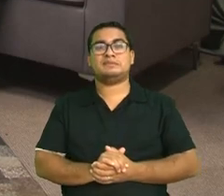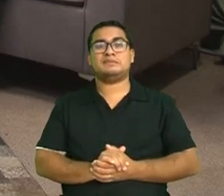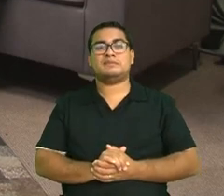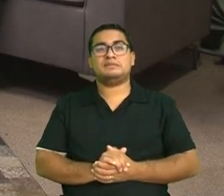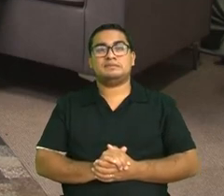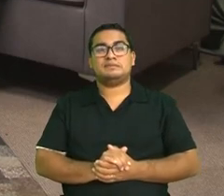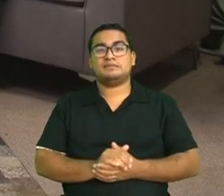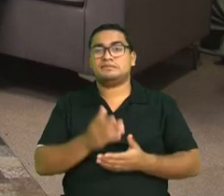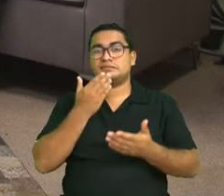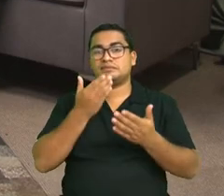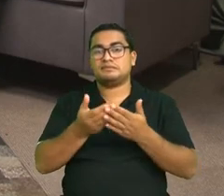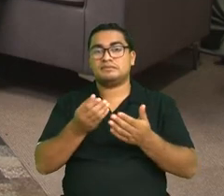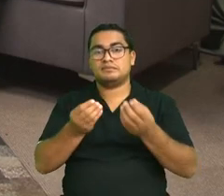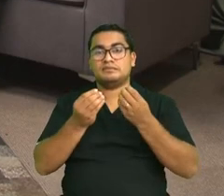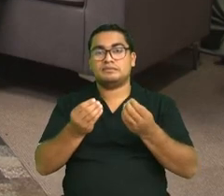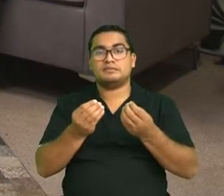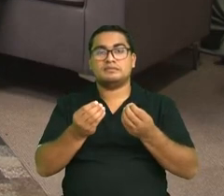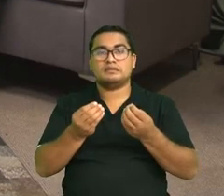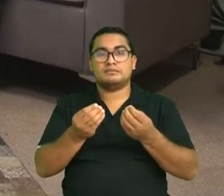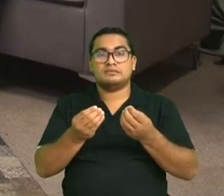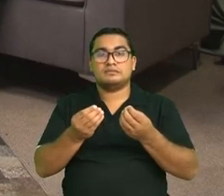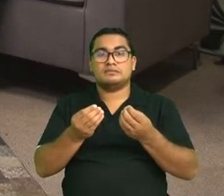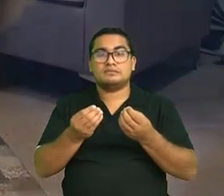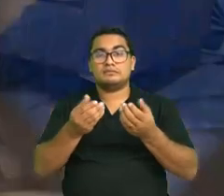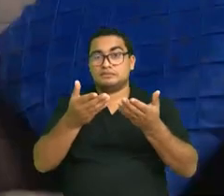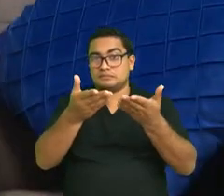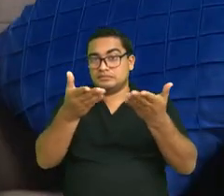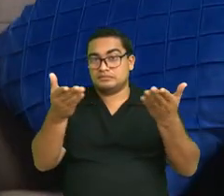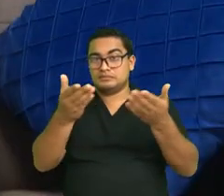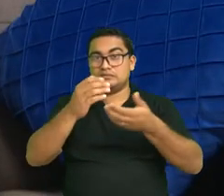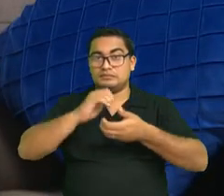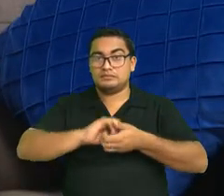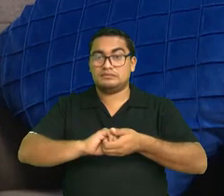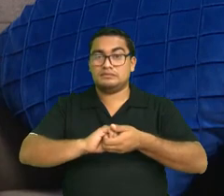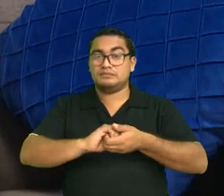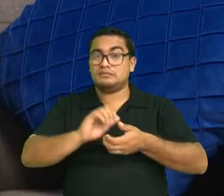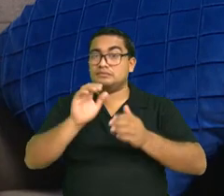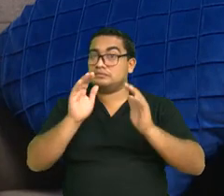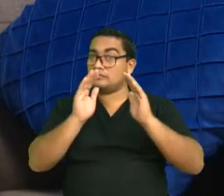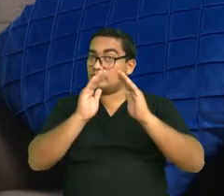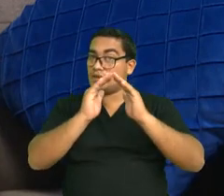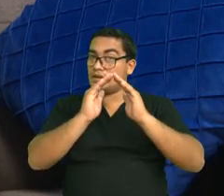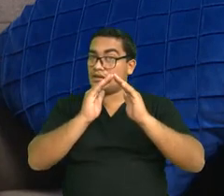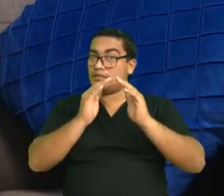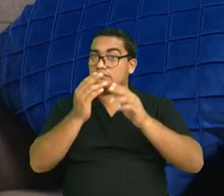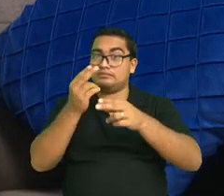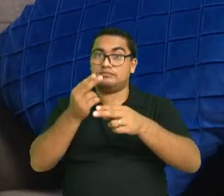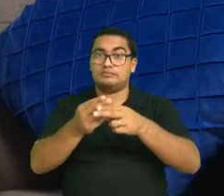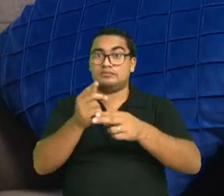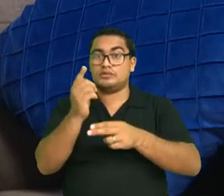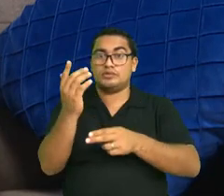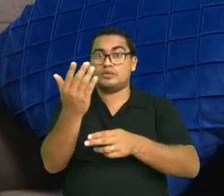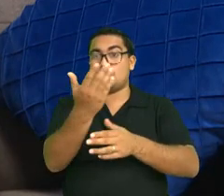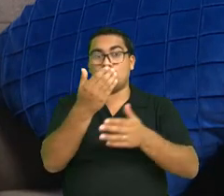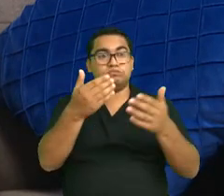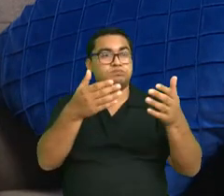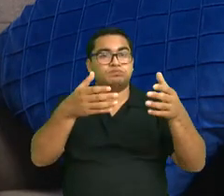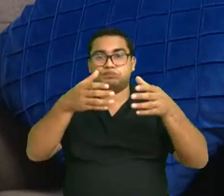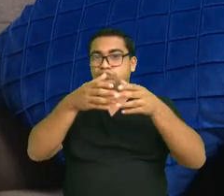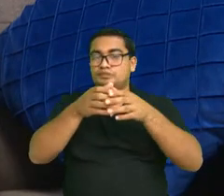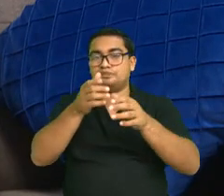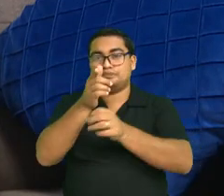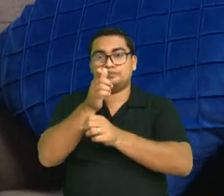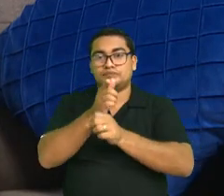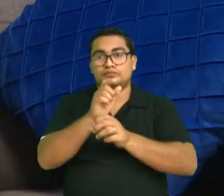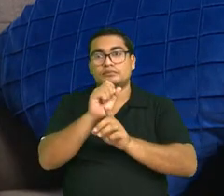también. Muchísimas gracias. Muchísimas gracias a ambas. Gracias a usted. Y usted que esté en su hogar también, a nombre de todo el equipo que hace posible la producción